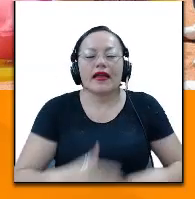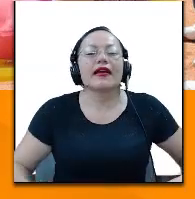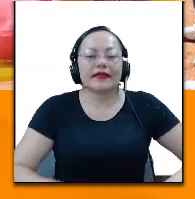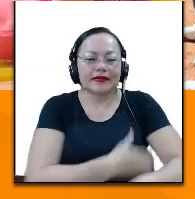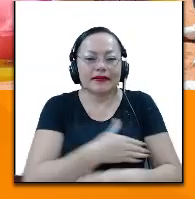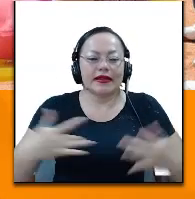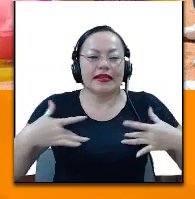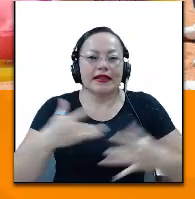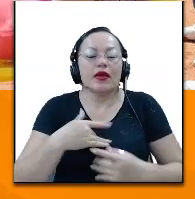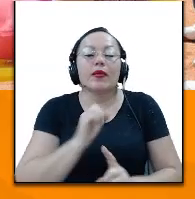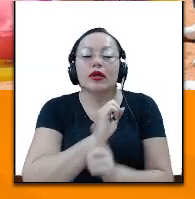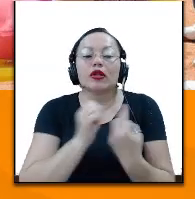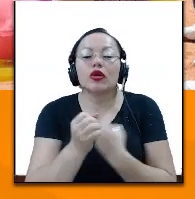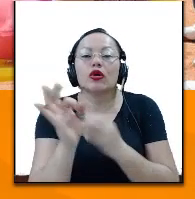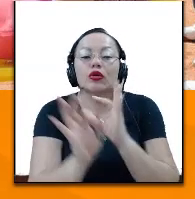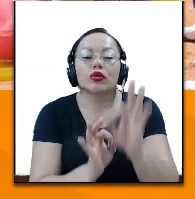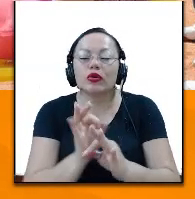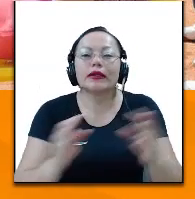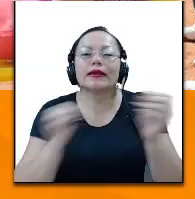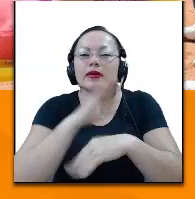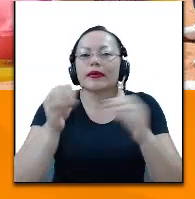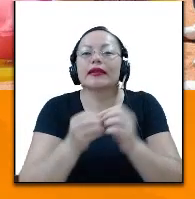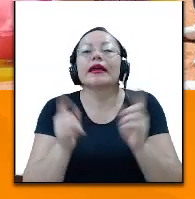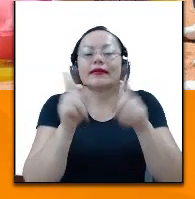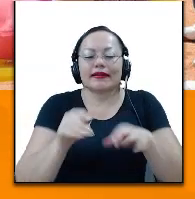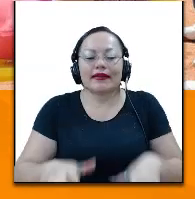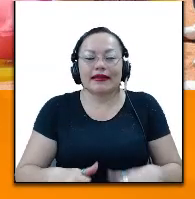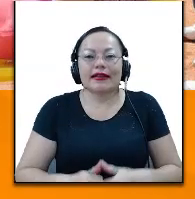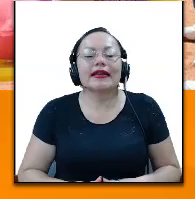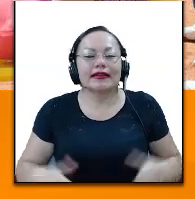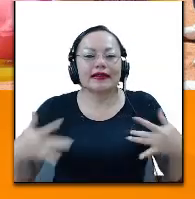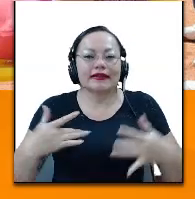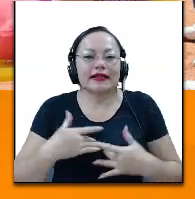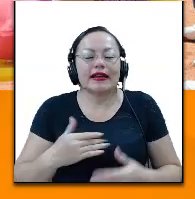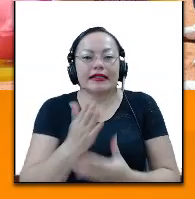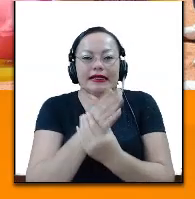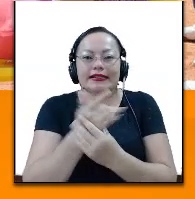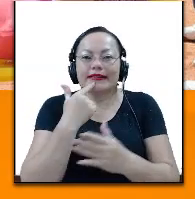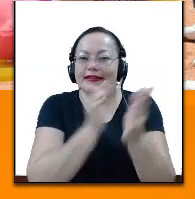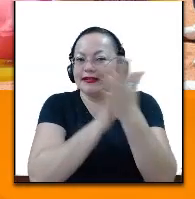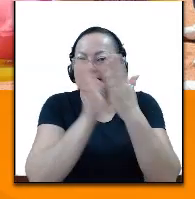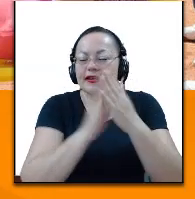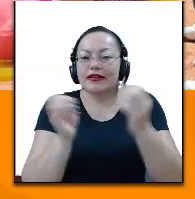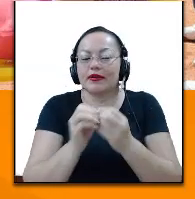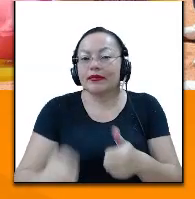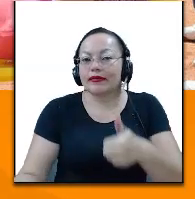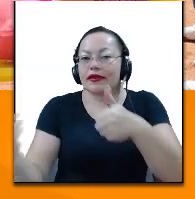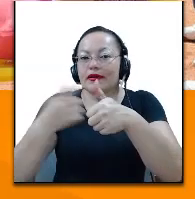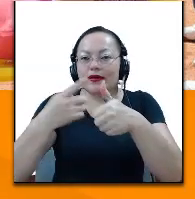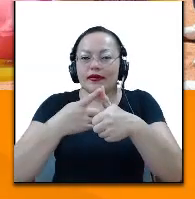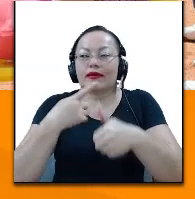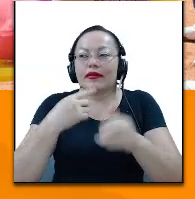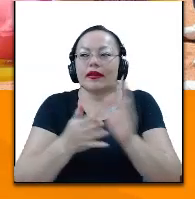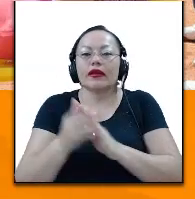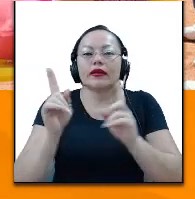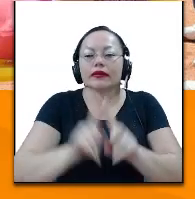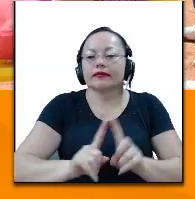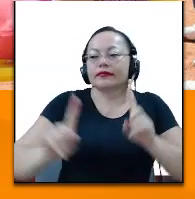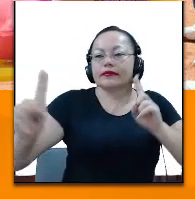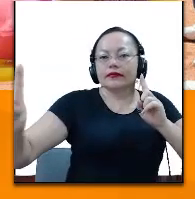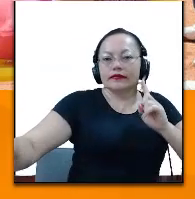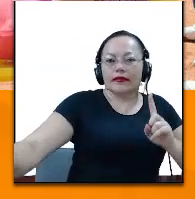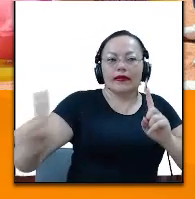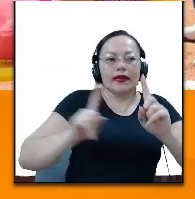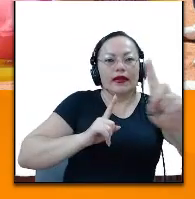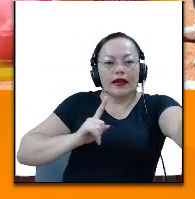y Protección Social y también por la Secretaría de Salud de La Dorada. Primero, distanciamiento social